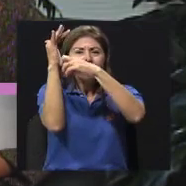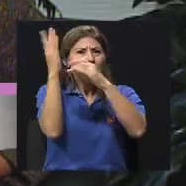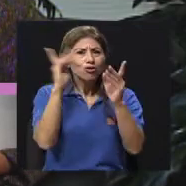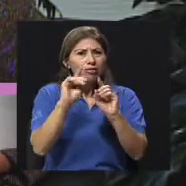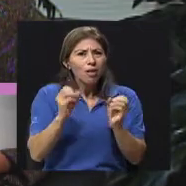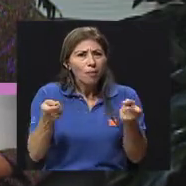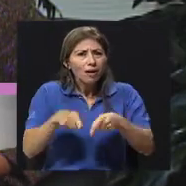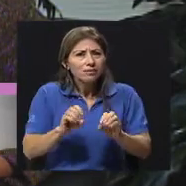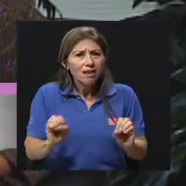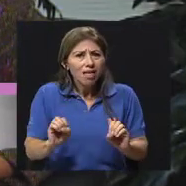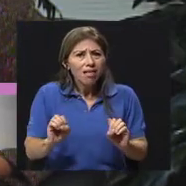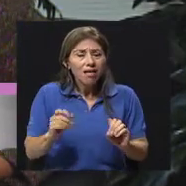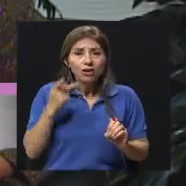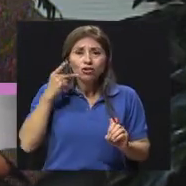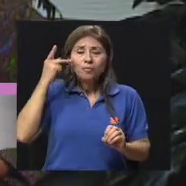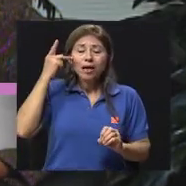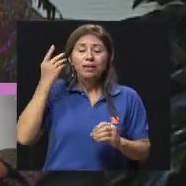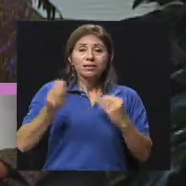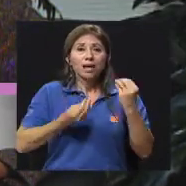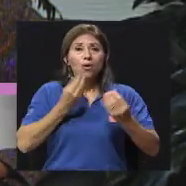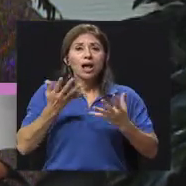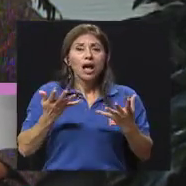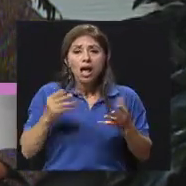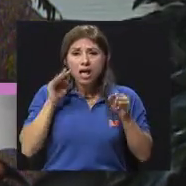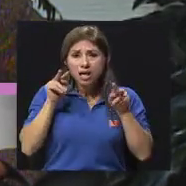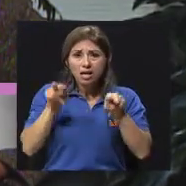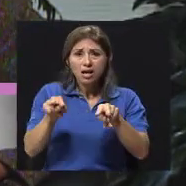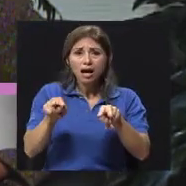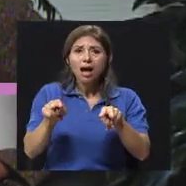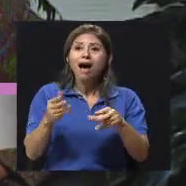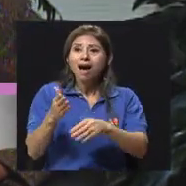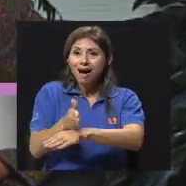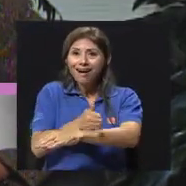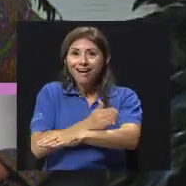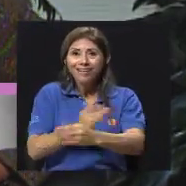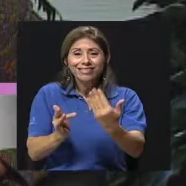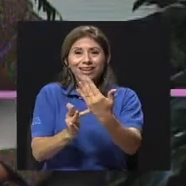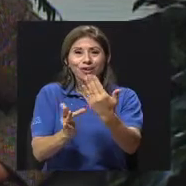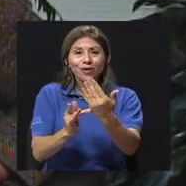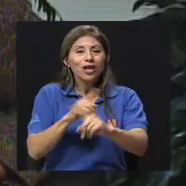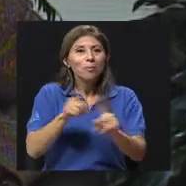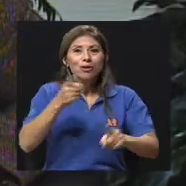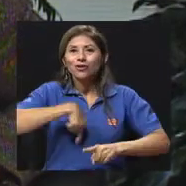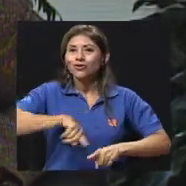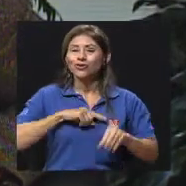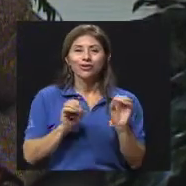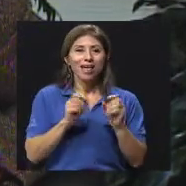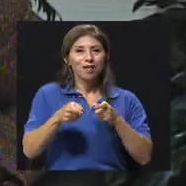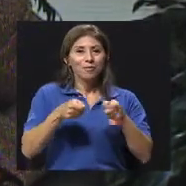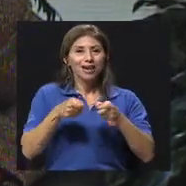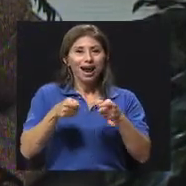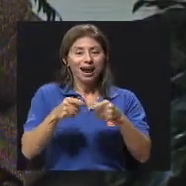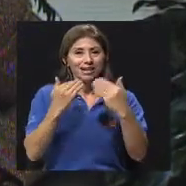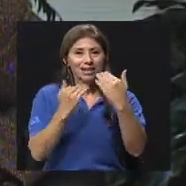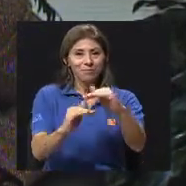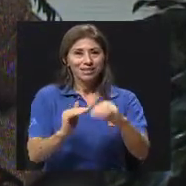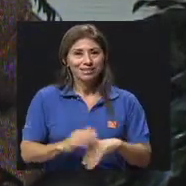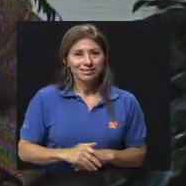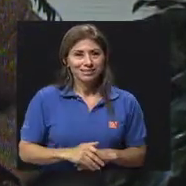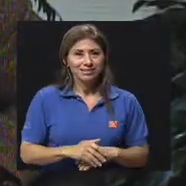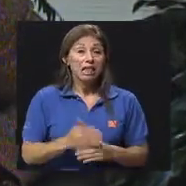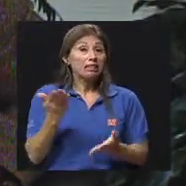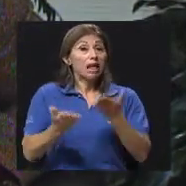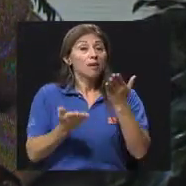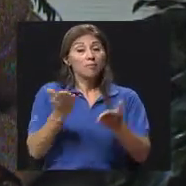porque queremos ver cómo sacamos al niño de la parte de la tecnología y no estamos aprendiendo a manejar los límites. El muchacho puede estar sentado en la